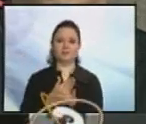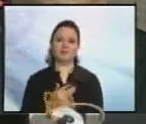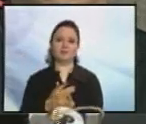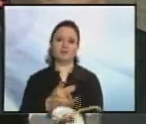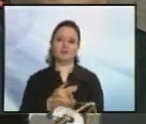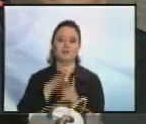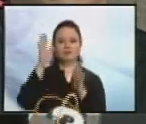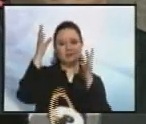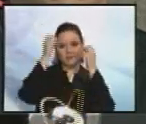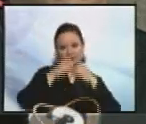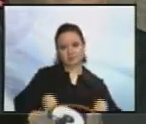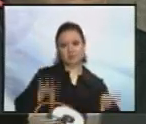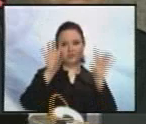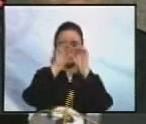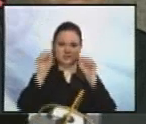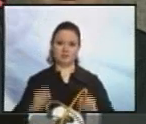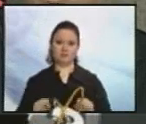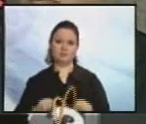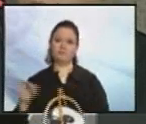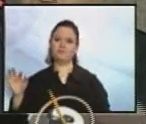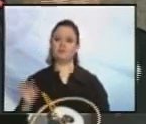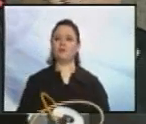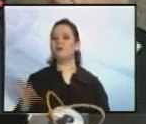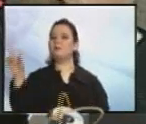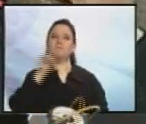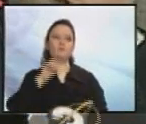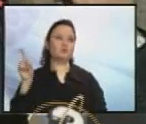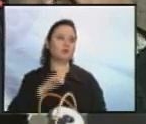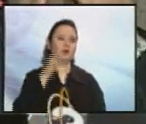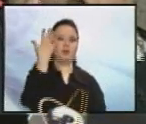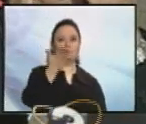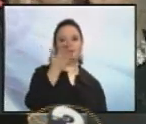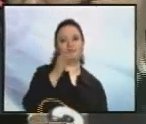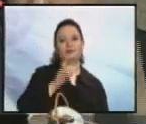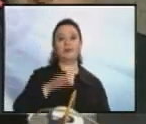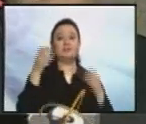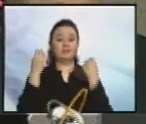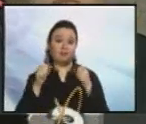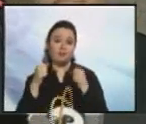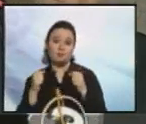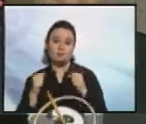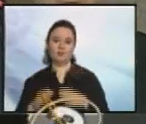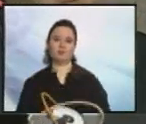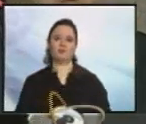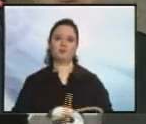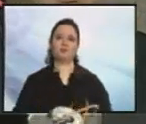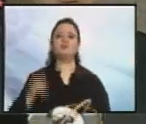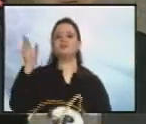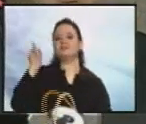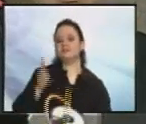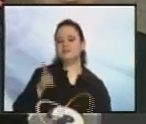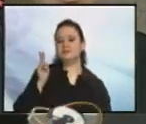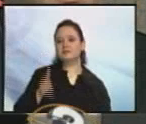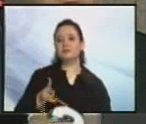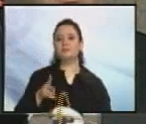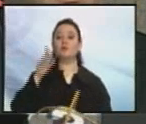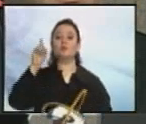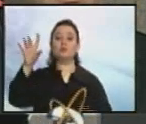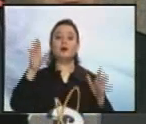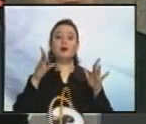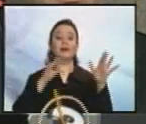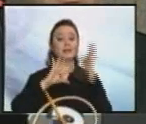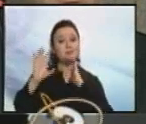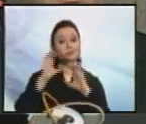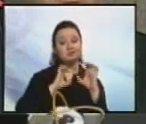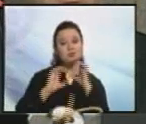sistema. No era demanda de facción alguna, sino siempre fue una